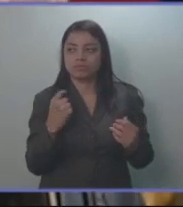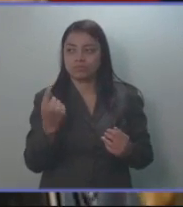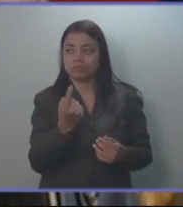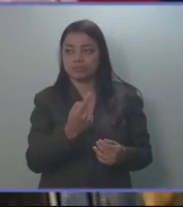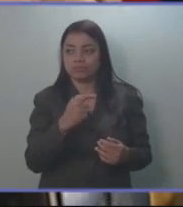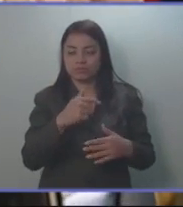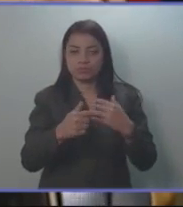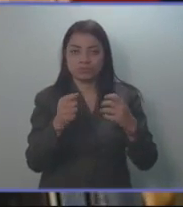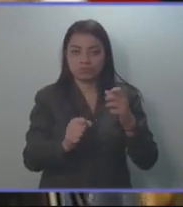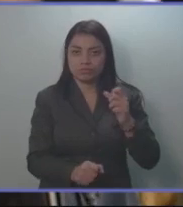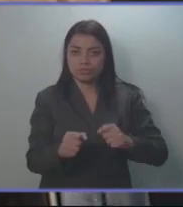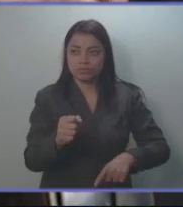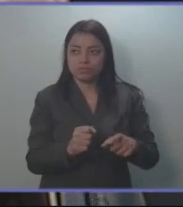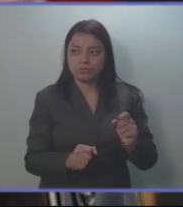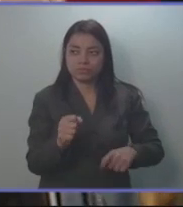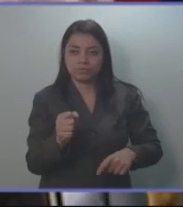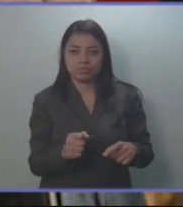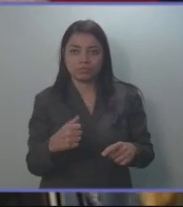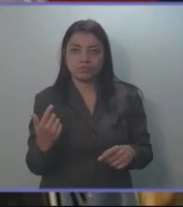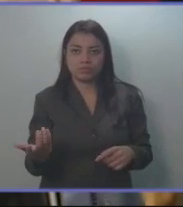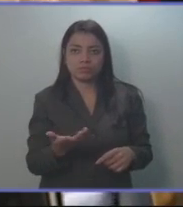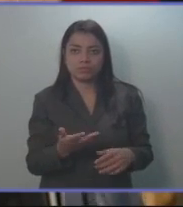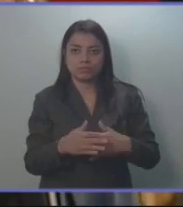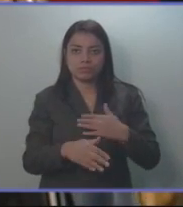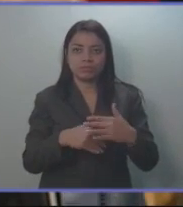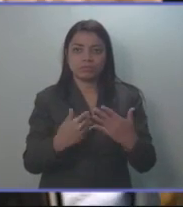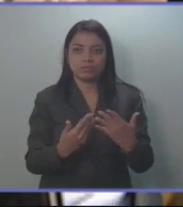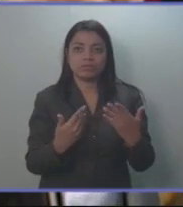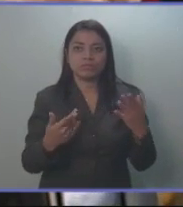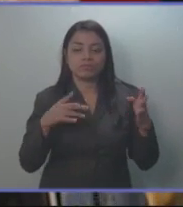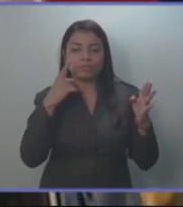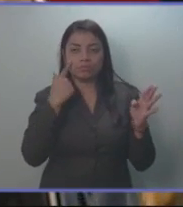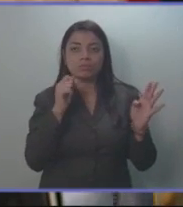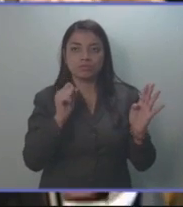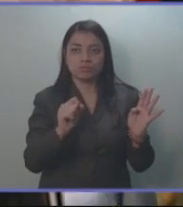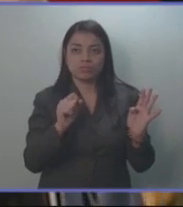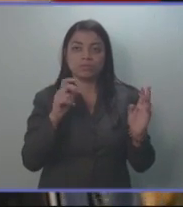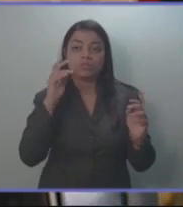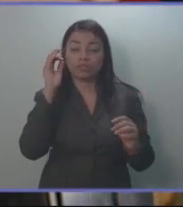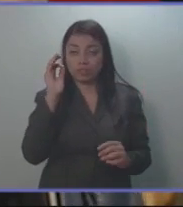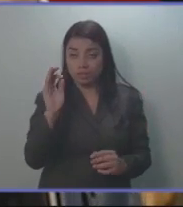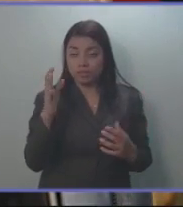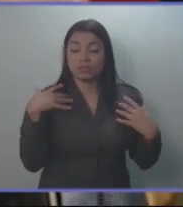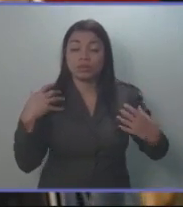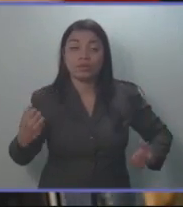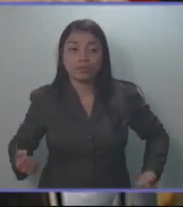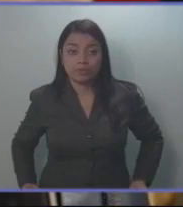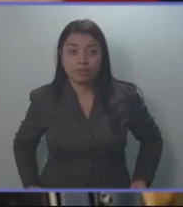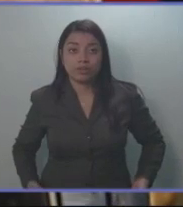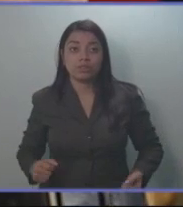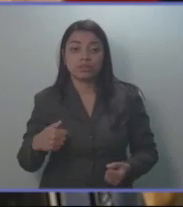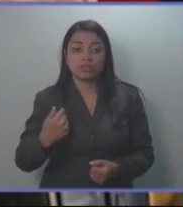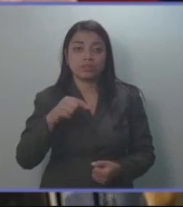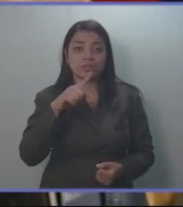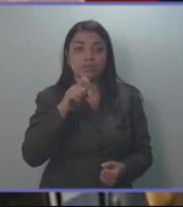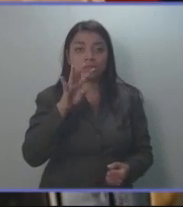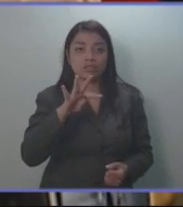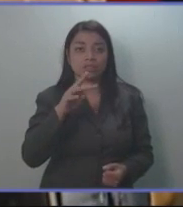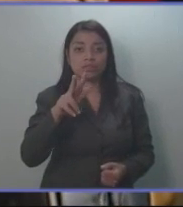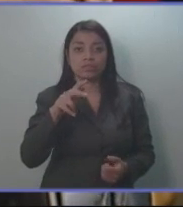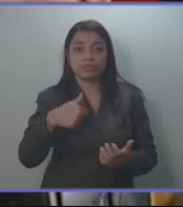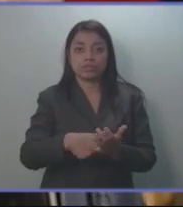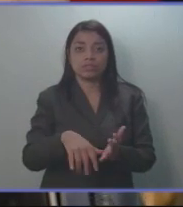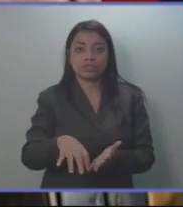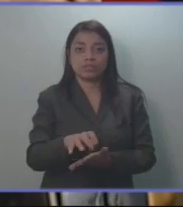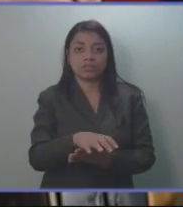pequeños agricultores que están padeciendo los embates de la sequía y que el mismo gobierno ha declarado 143